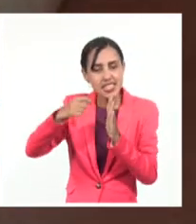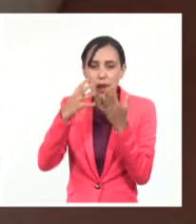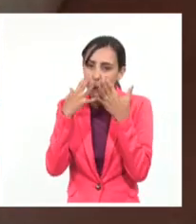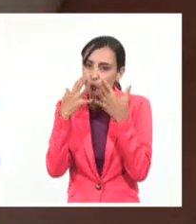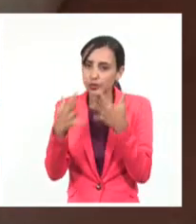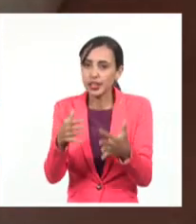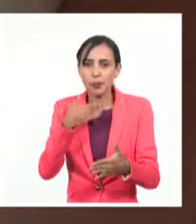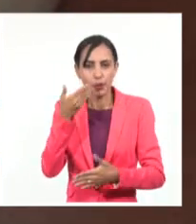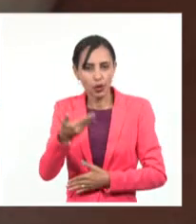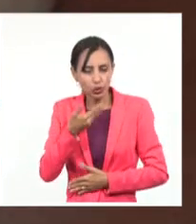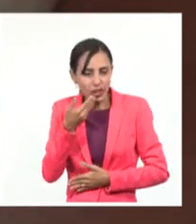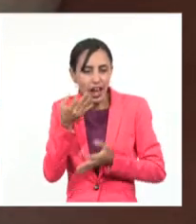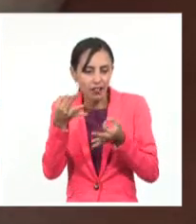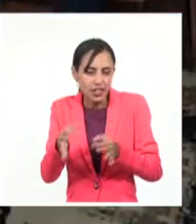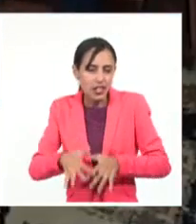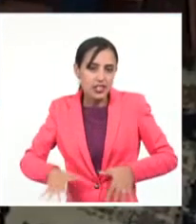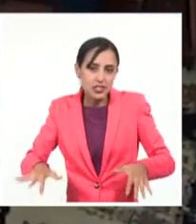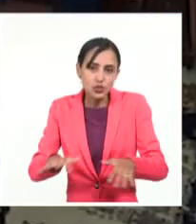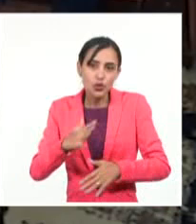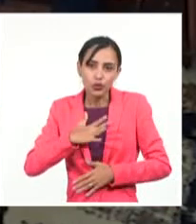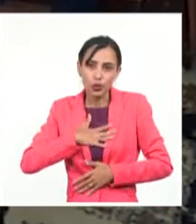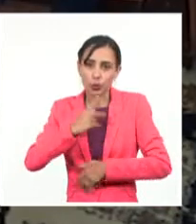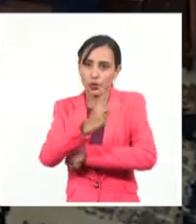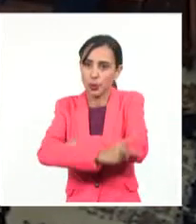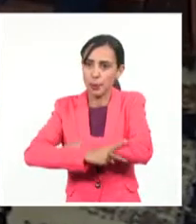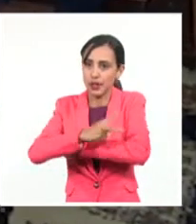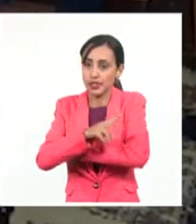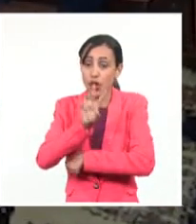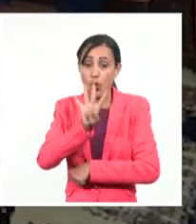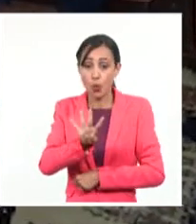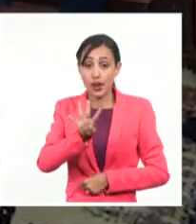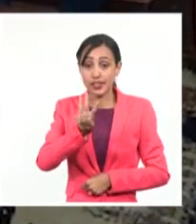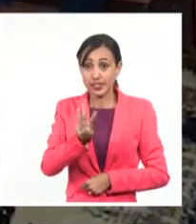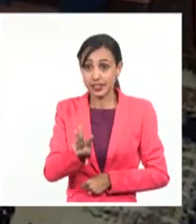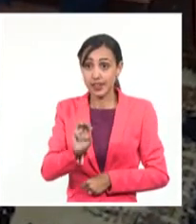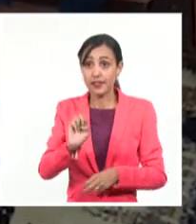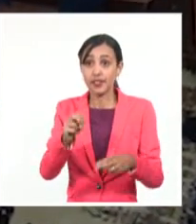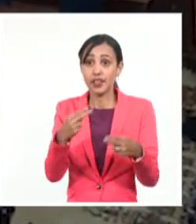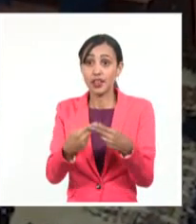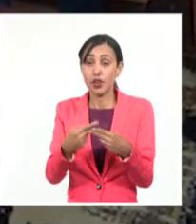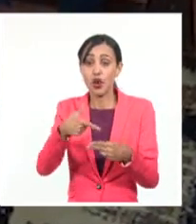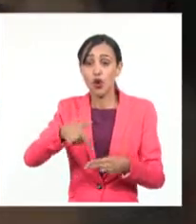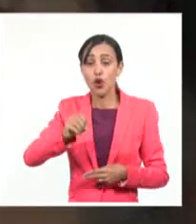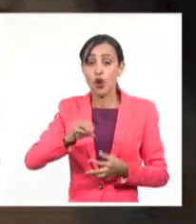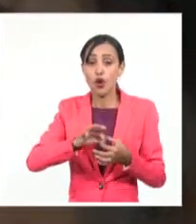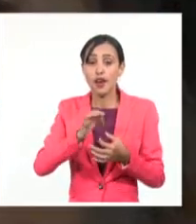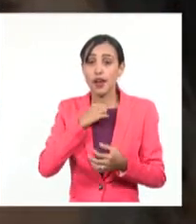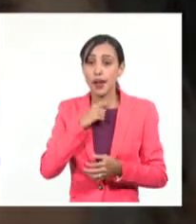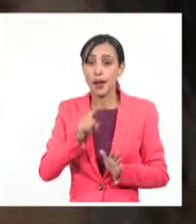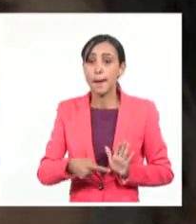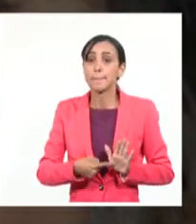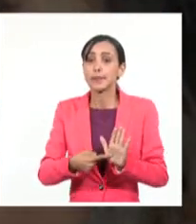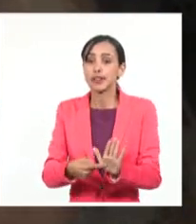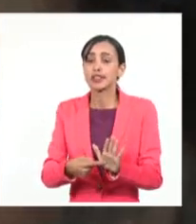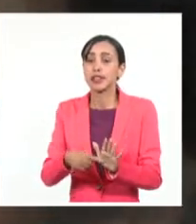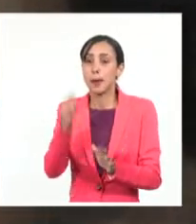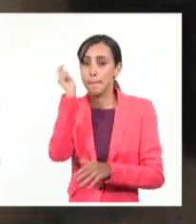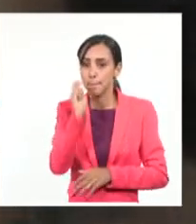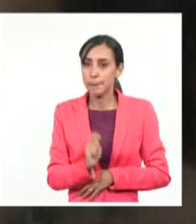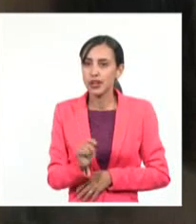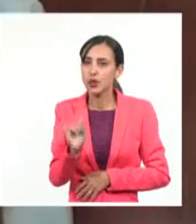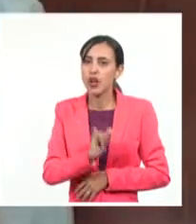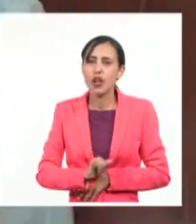contar las realidades de nuestros pueblos en la 43 edición del evento Jorge sanginés presenta la película los viejos